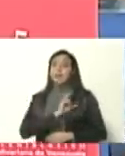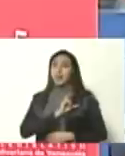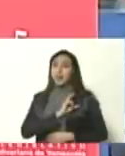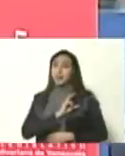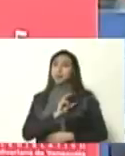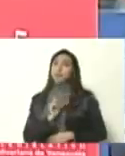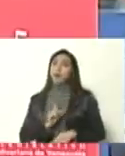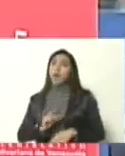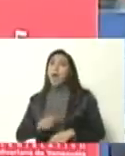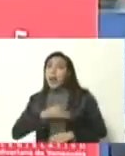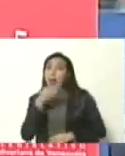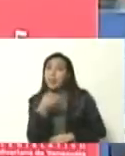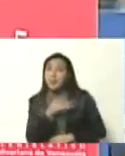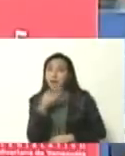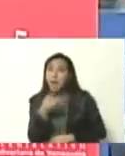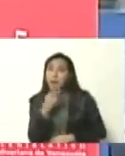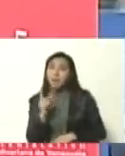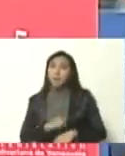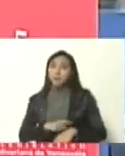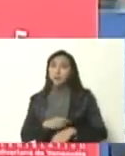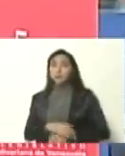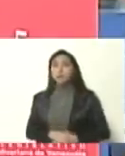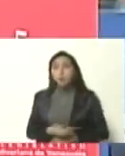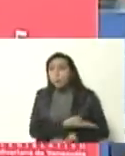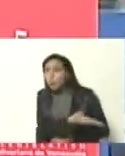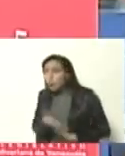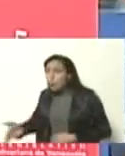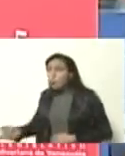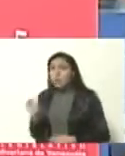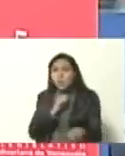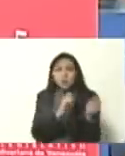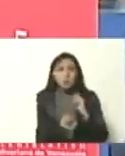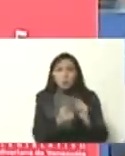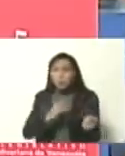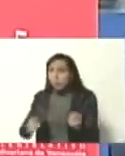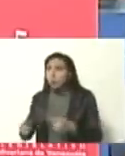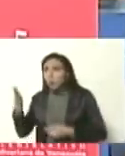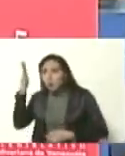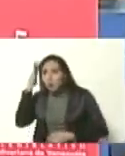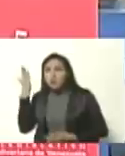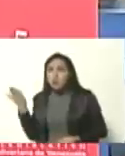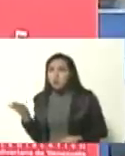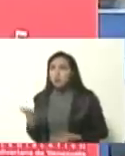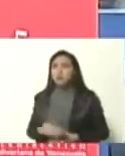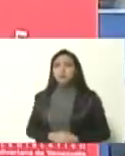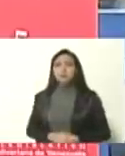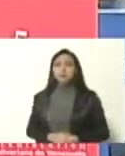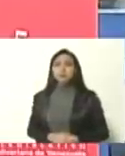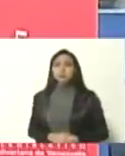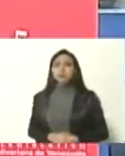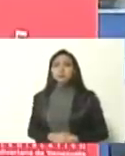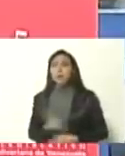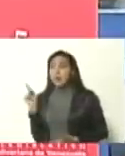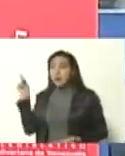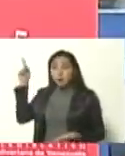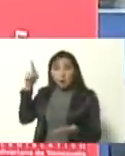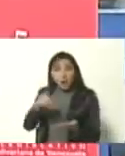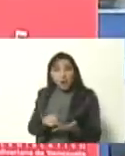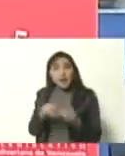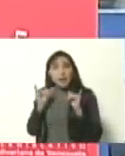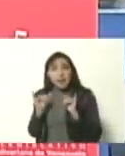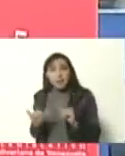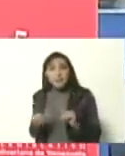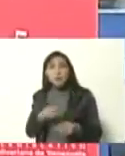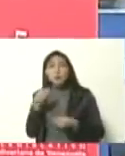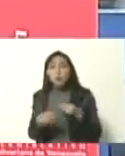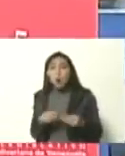horas de la tarde. Ustedes que son periodistas, que por lo general cubren esta fuente, estaban aquí en el hemiciclo